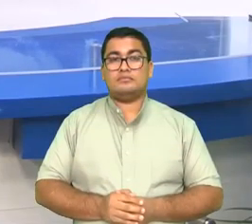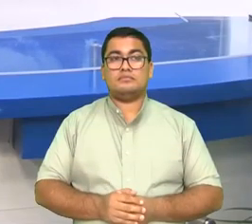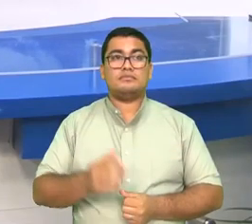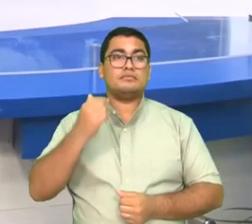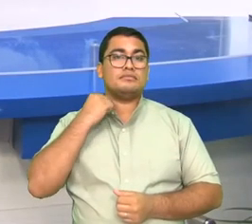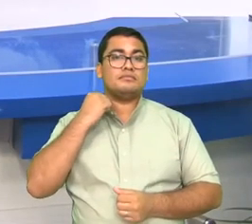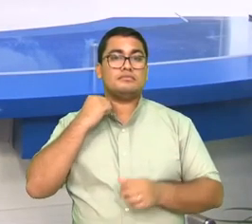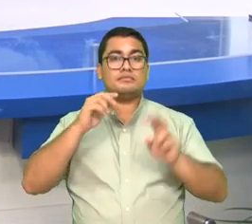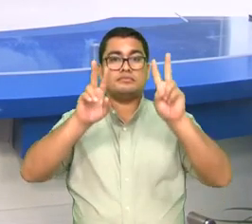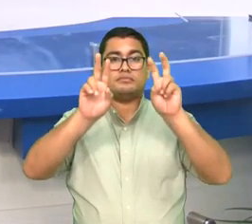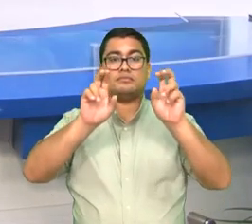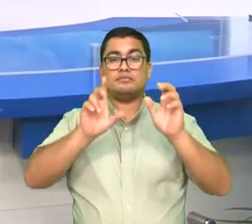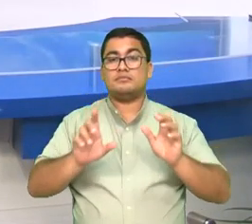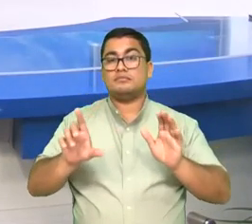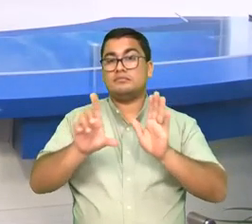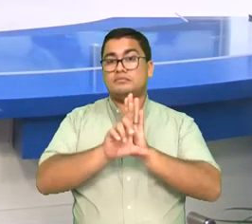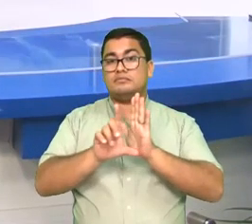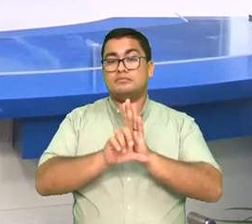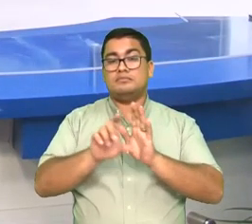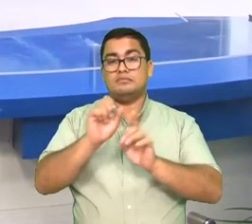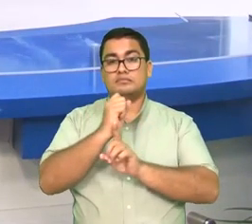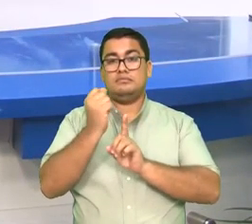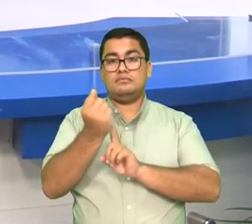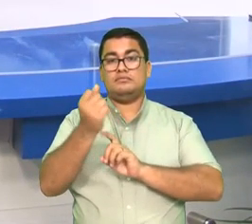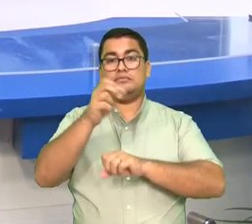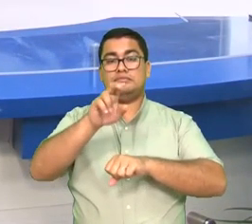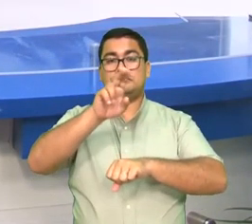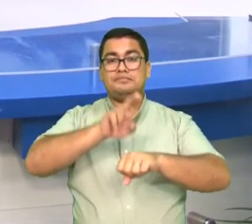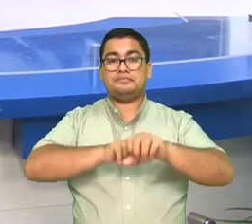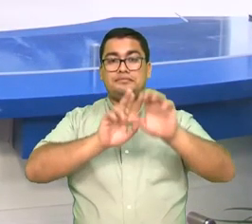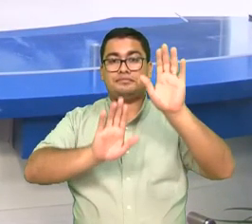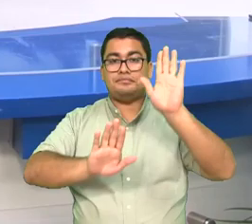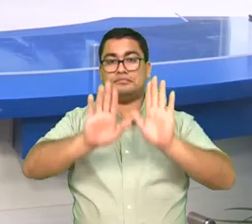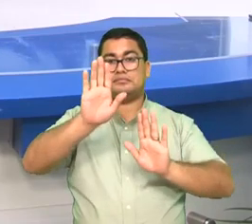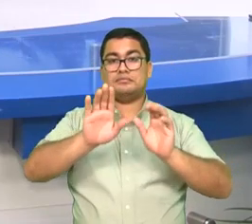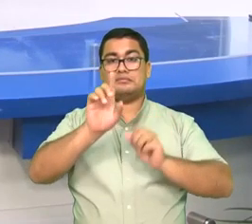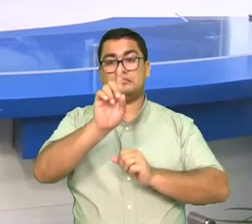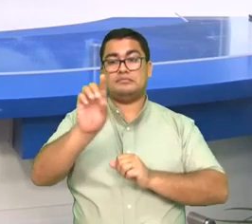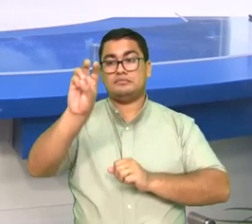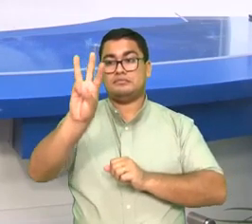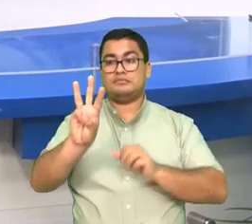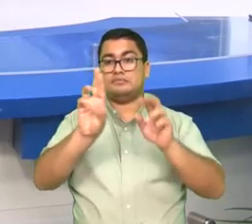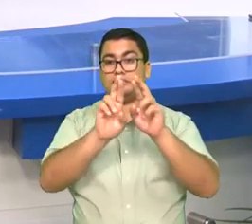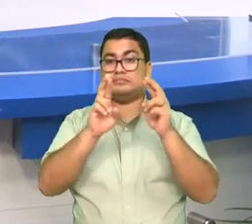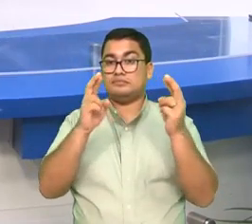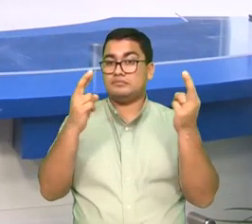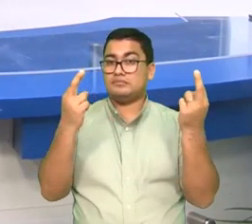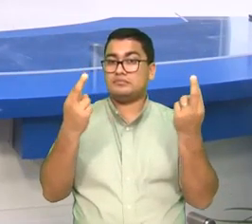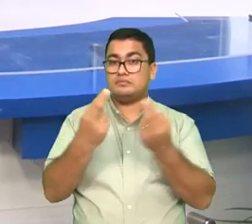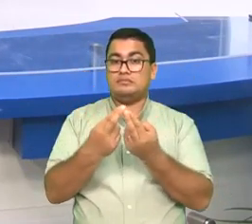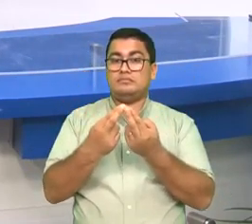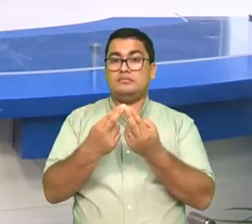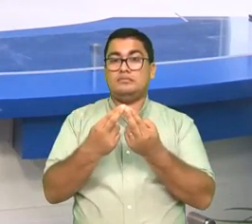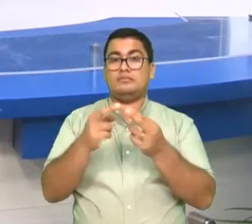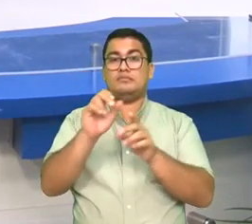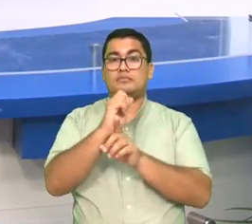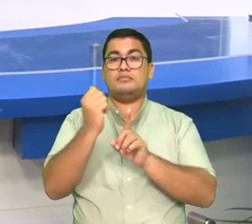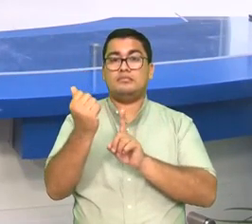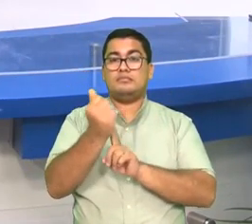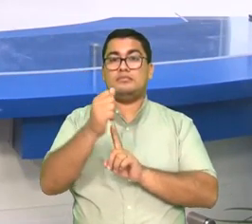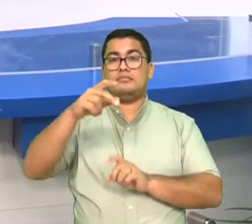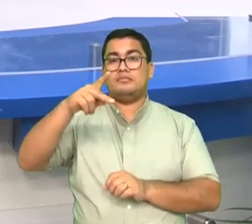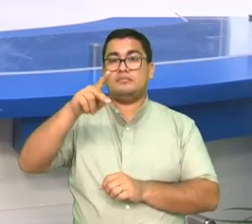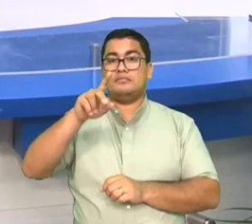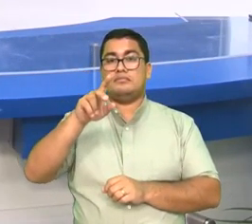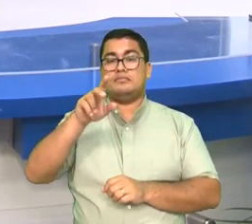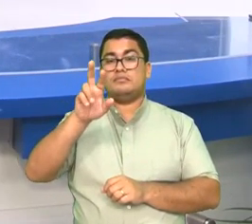Siempre en temas legislativos, la Asamblea Nacional participa en la 13ª sesión plenaria ordinaria de la Asamblea